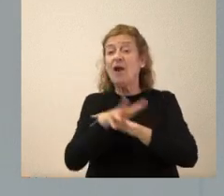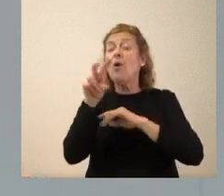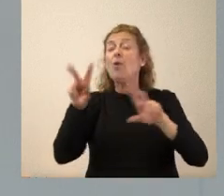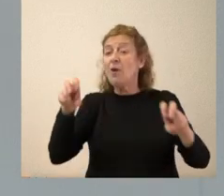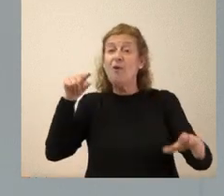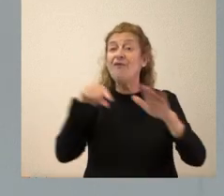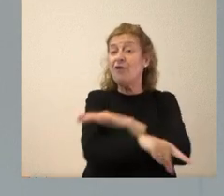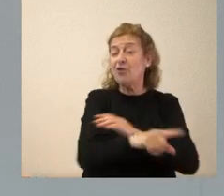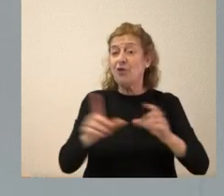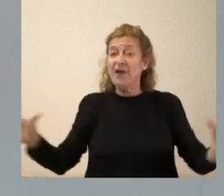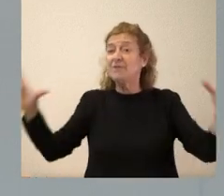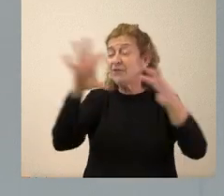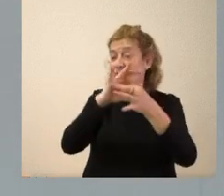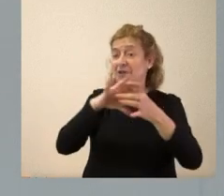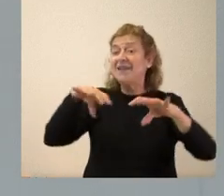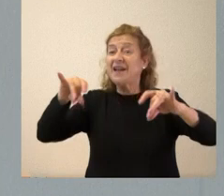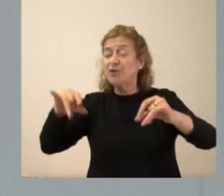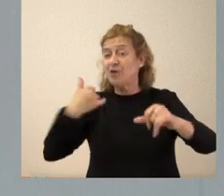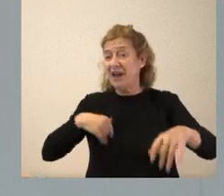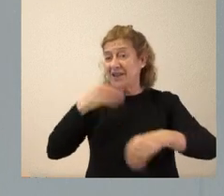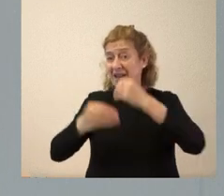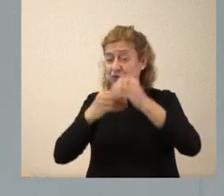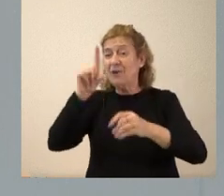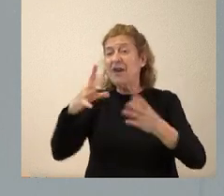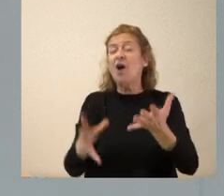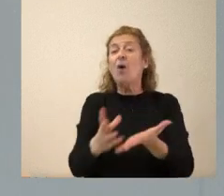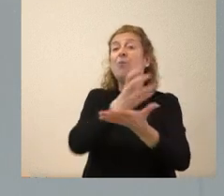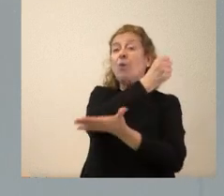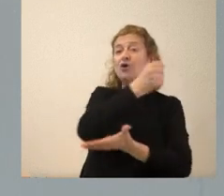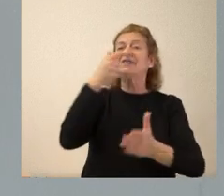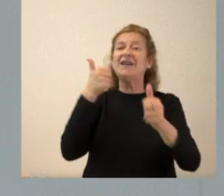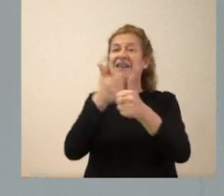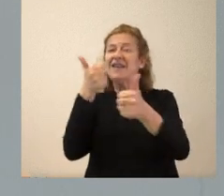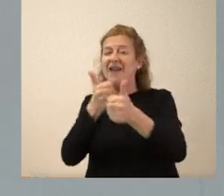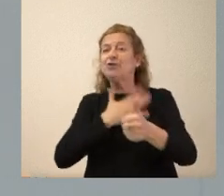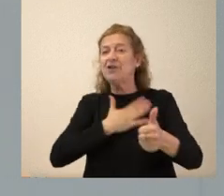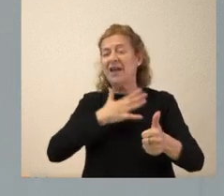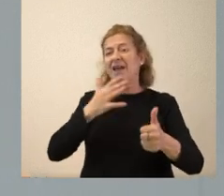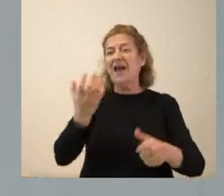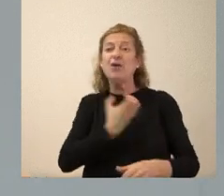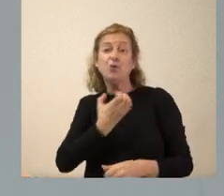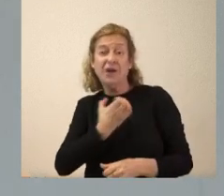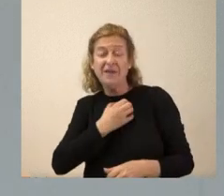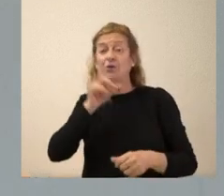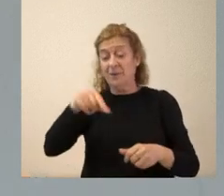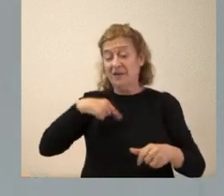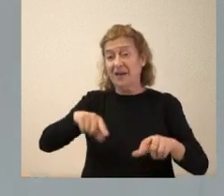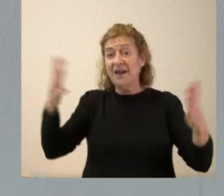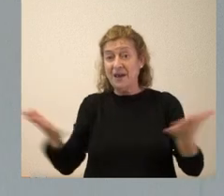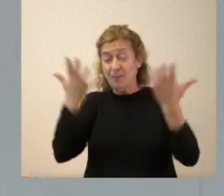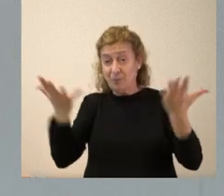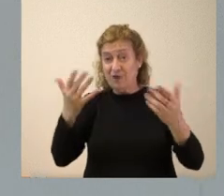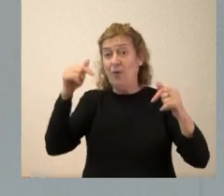fondo de cohesión territorial que se puso en marcha de esa bolsa de secretarios de ayuntamientos que también se ha impulsado en nuestra comunidad